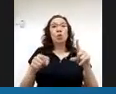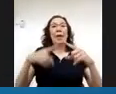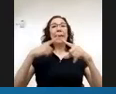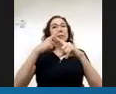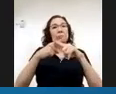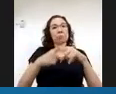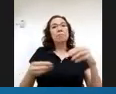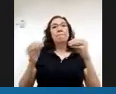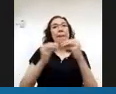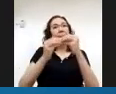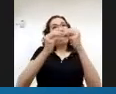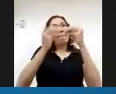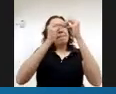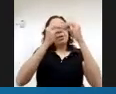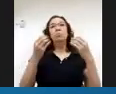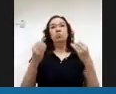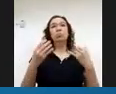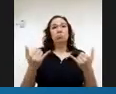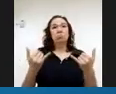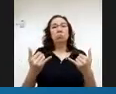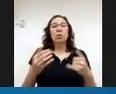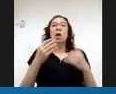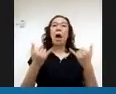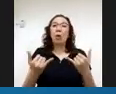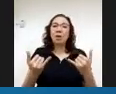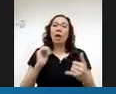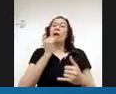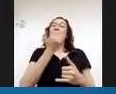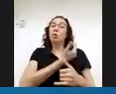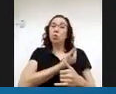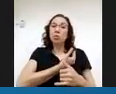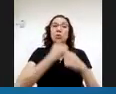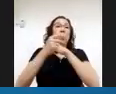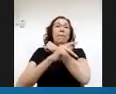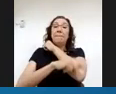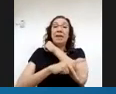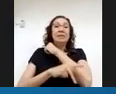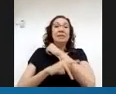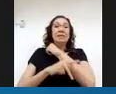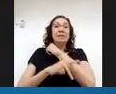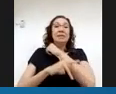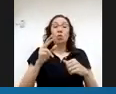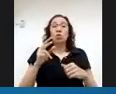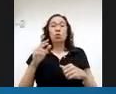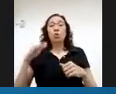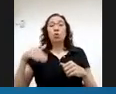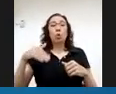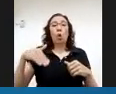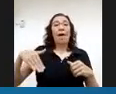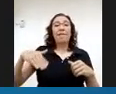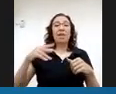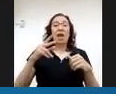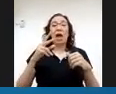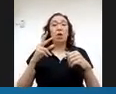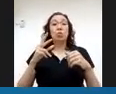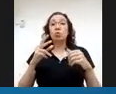multiplicando. Y ahorita en nuestro país no hemos sobrepasado aún los números de la